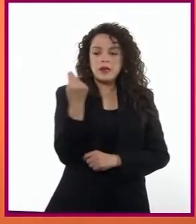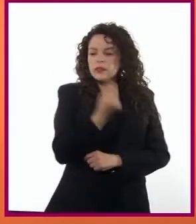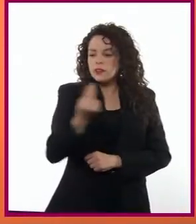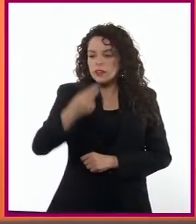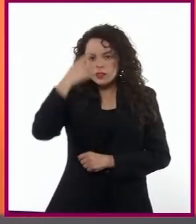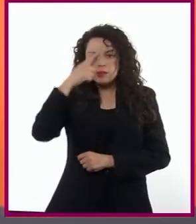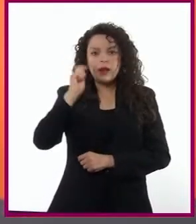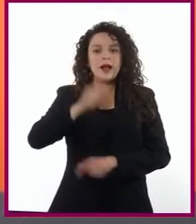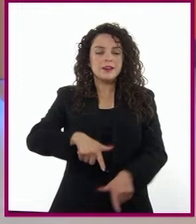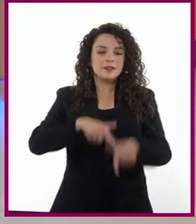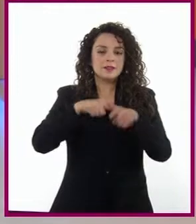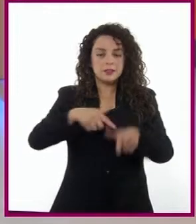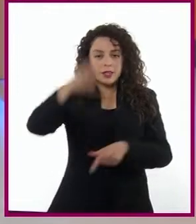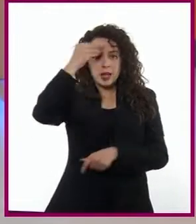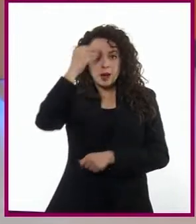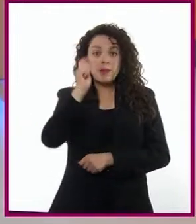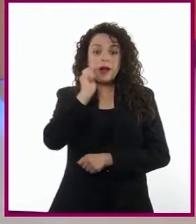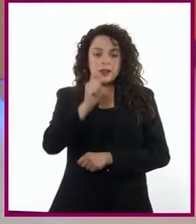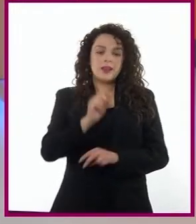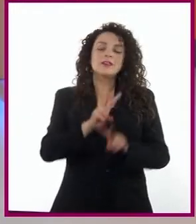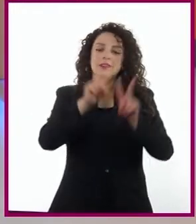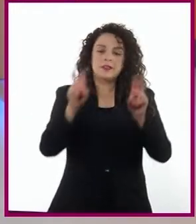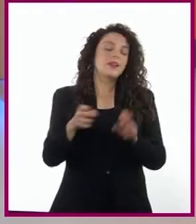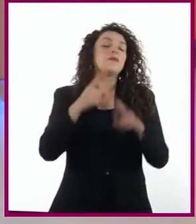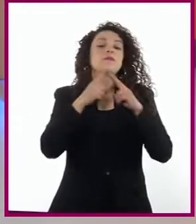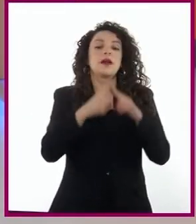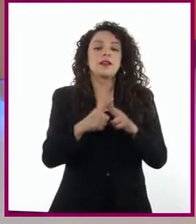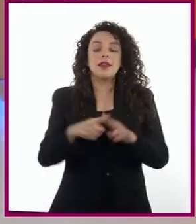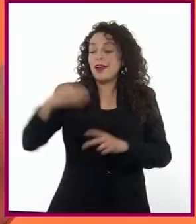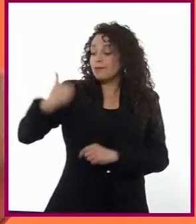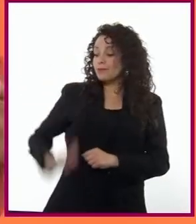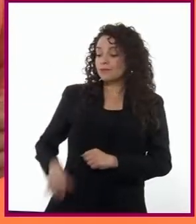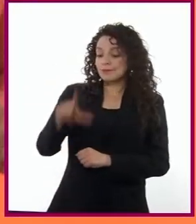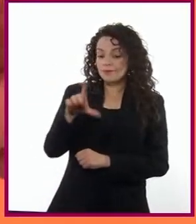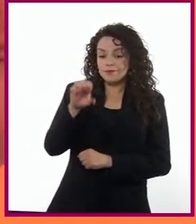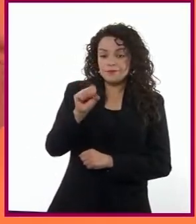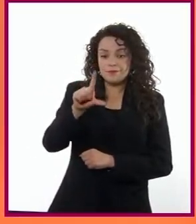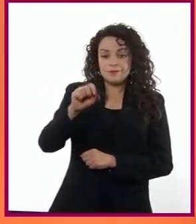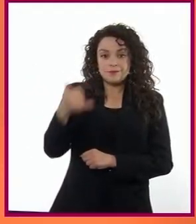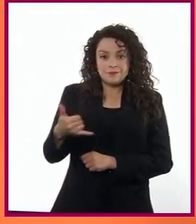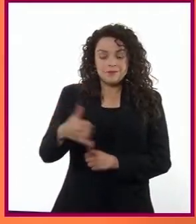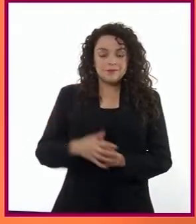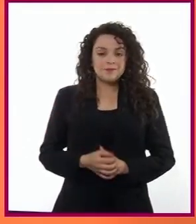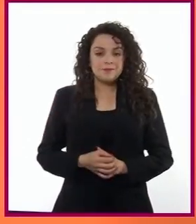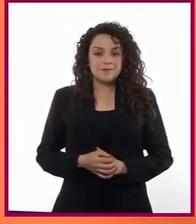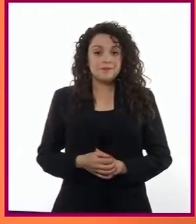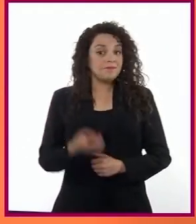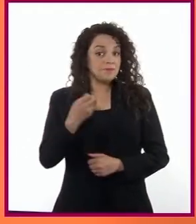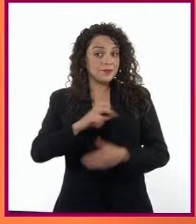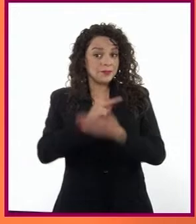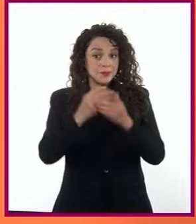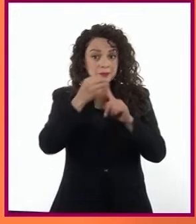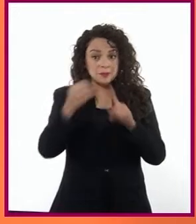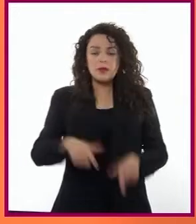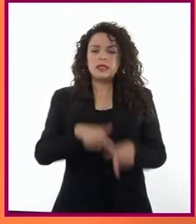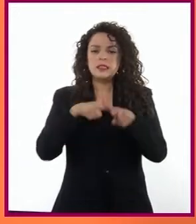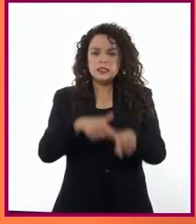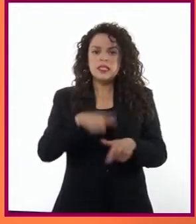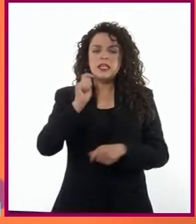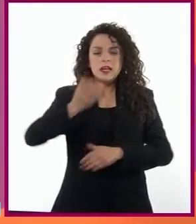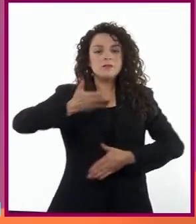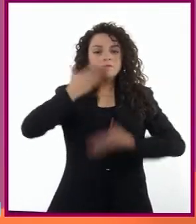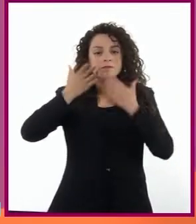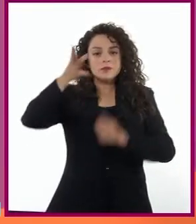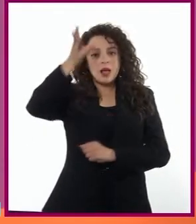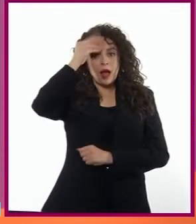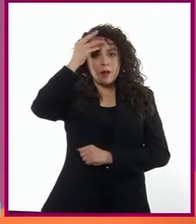sus estudios de matemáticas. Y yo soy Leslie Mendívil. En esta sesión continuamos con el estudio del